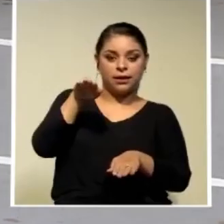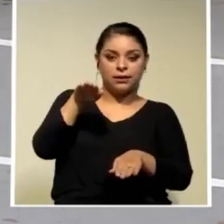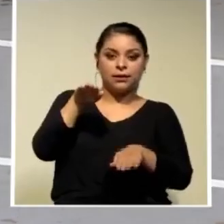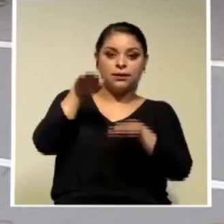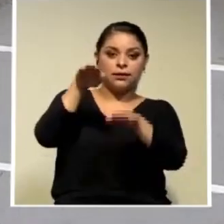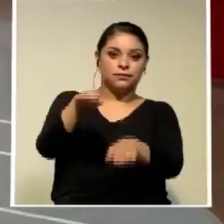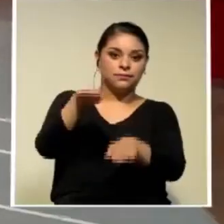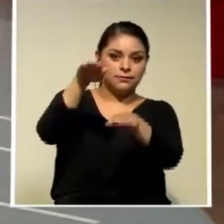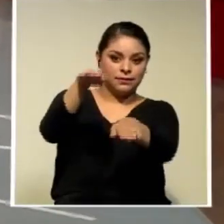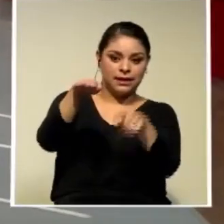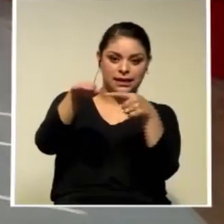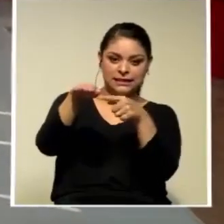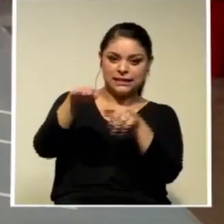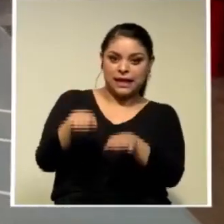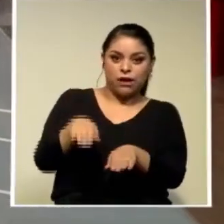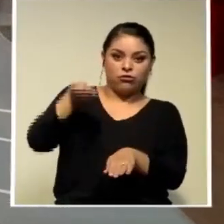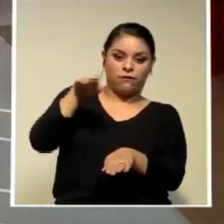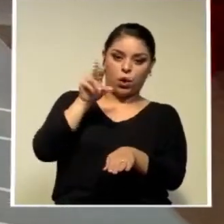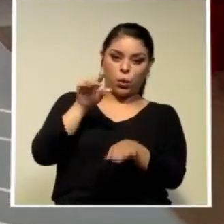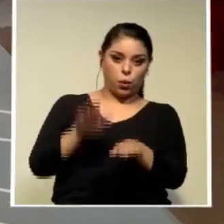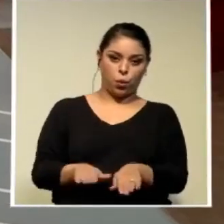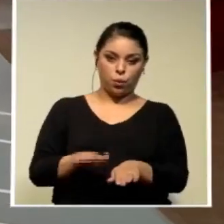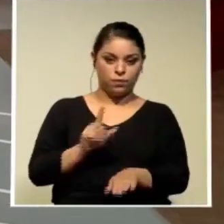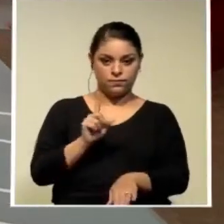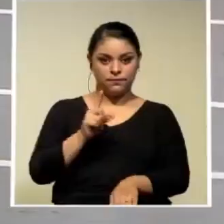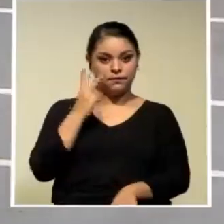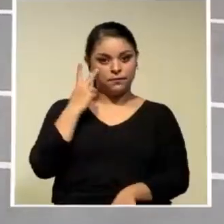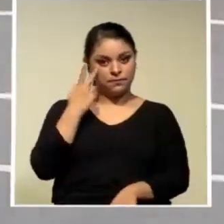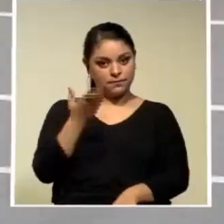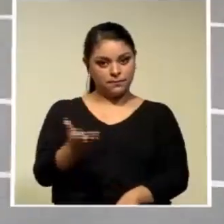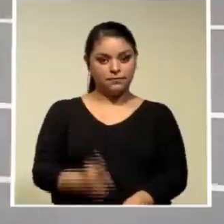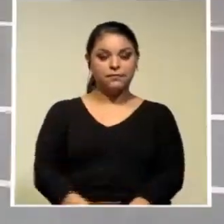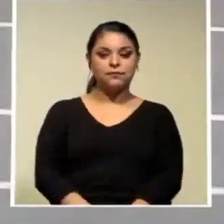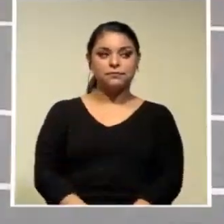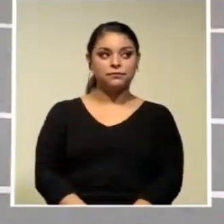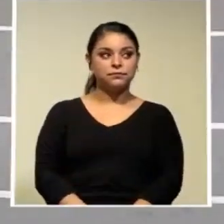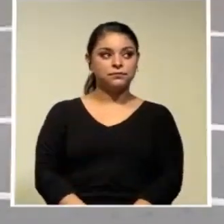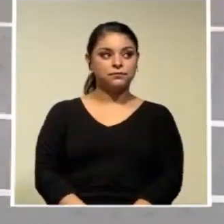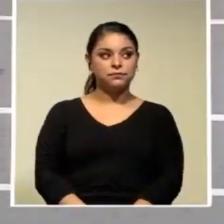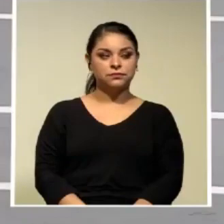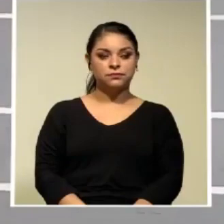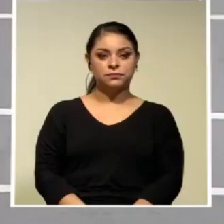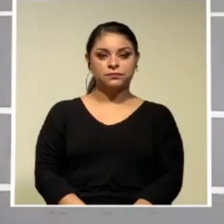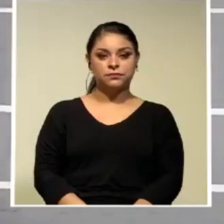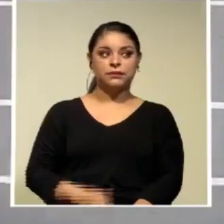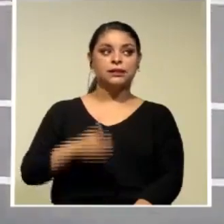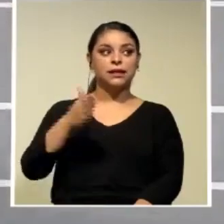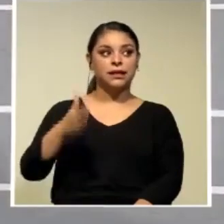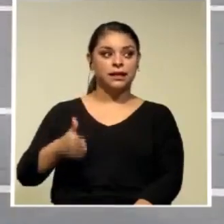pie. Vamos. ¿Qué te parece? Una, dos, tres. Ay. ¿Lento?